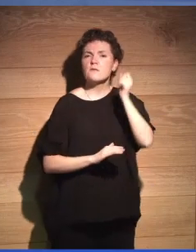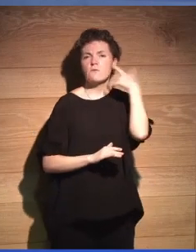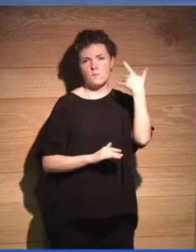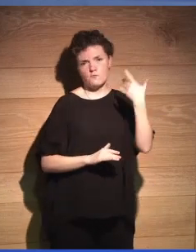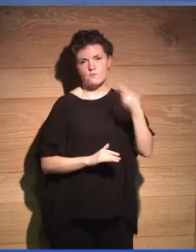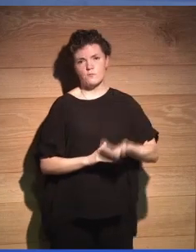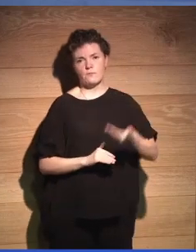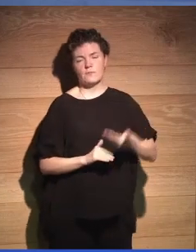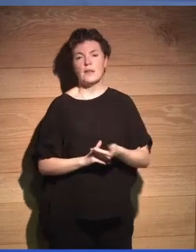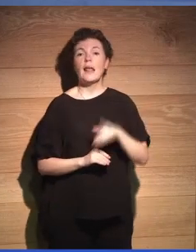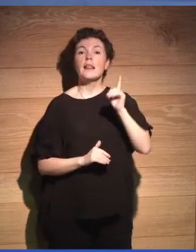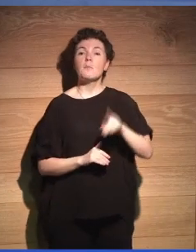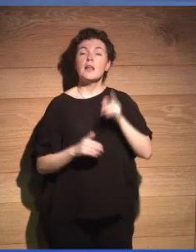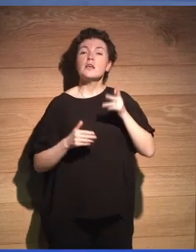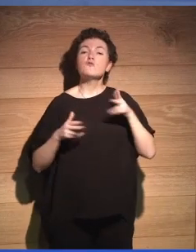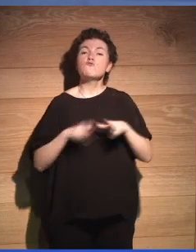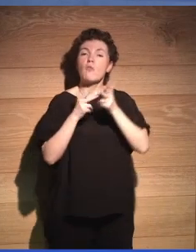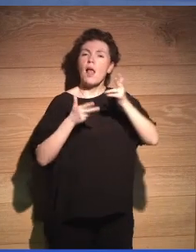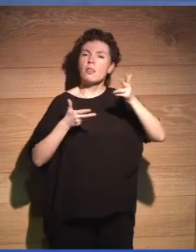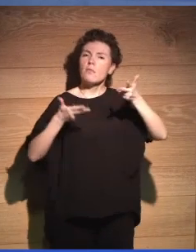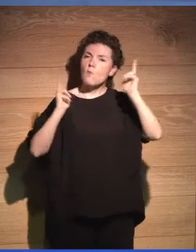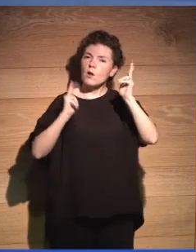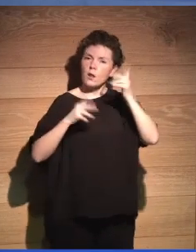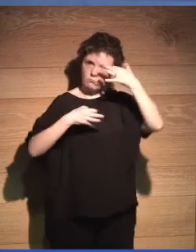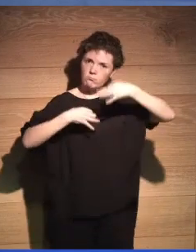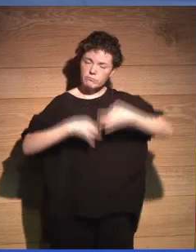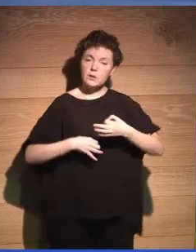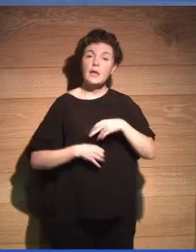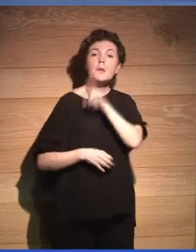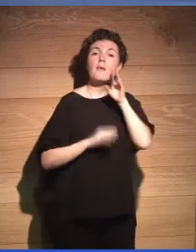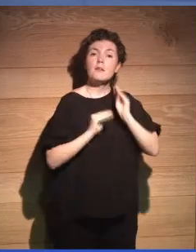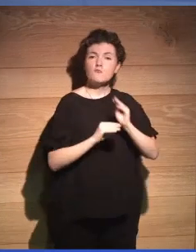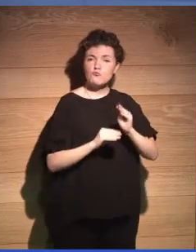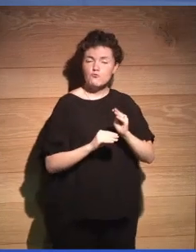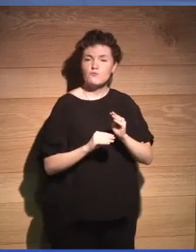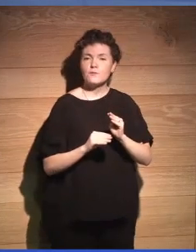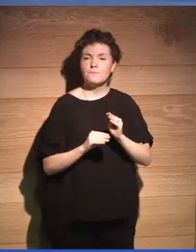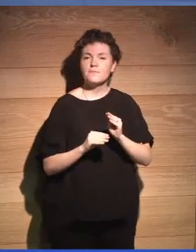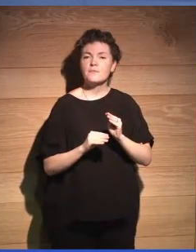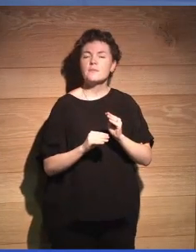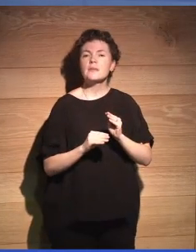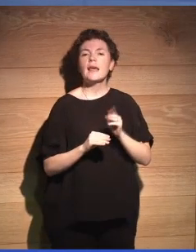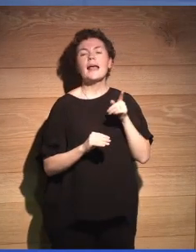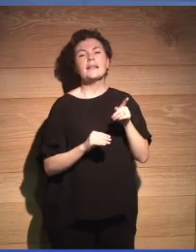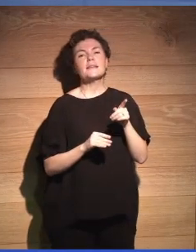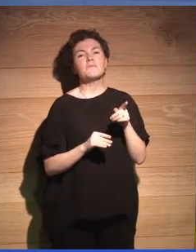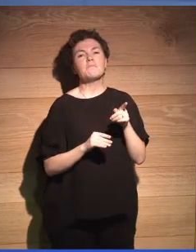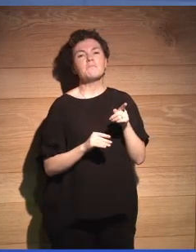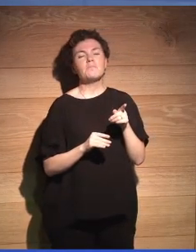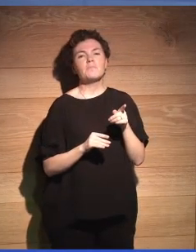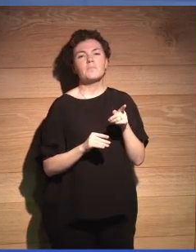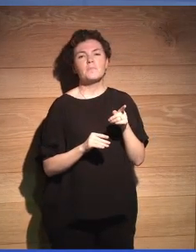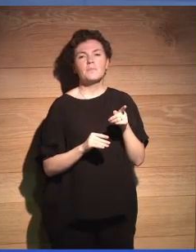fama, y también un socialdemócrata convencido. La madre, Alice von Ziegelmeier, en cambio, pertenecía